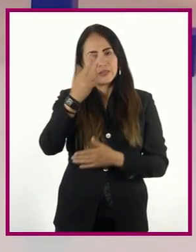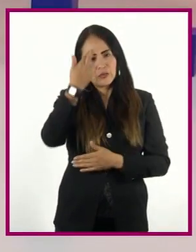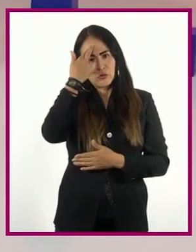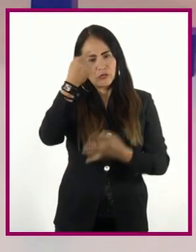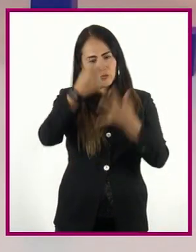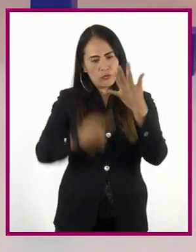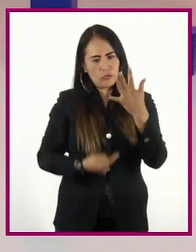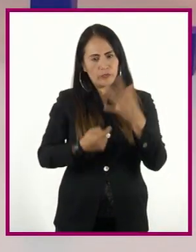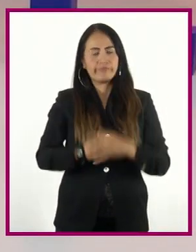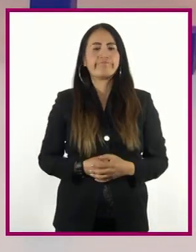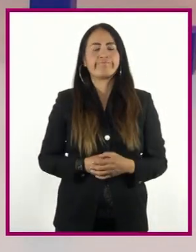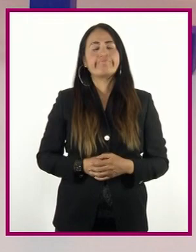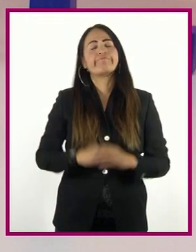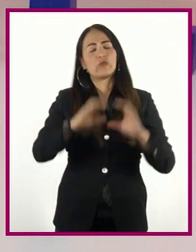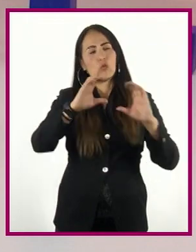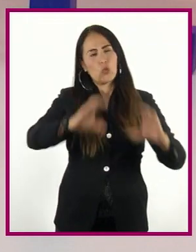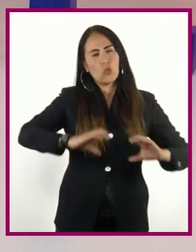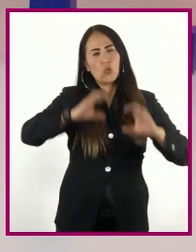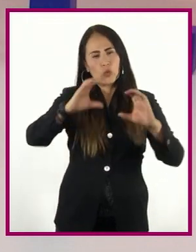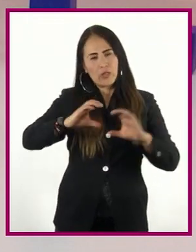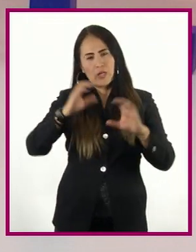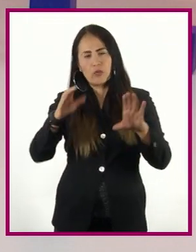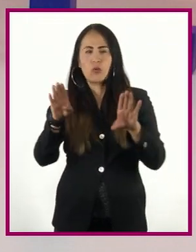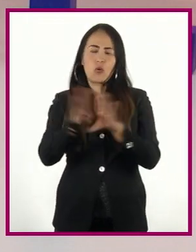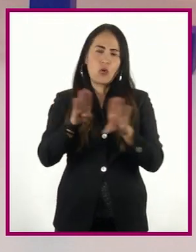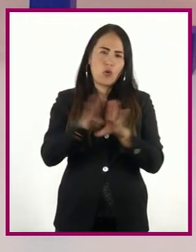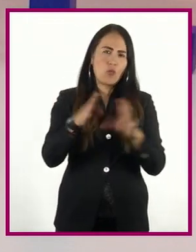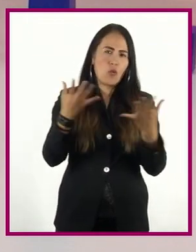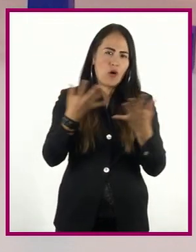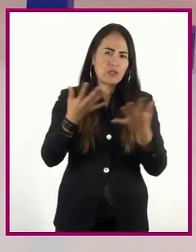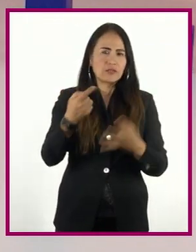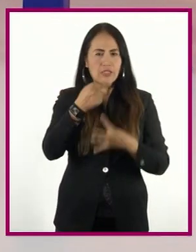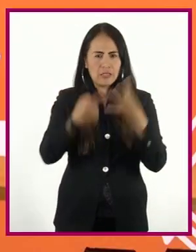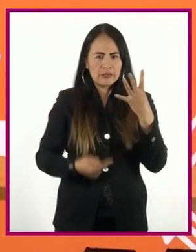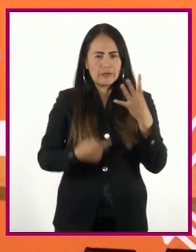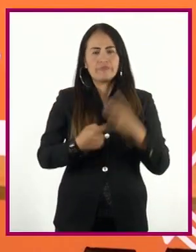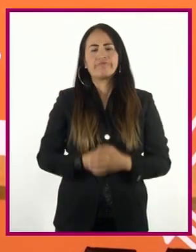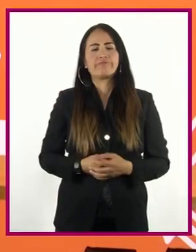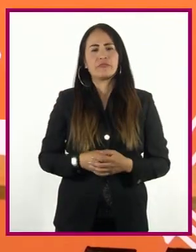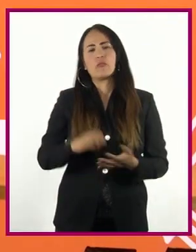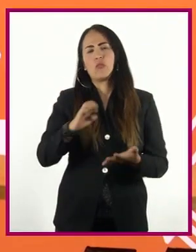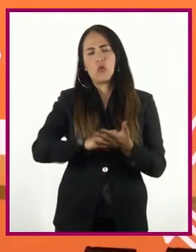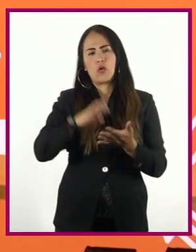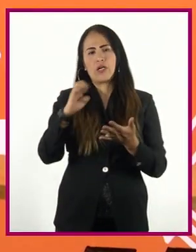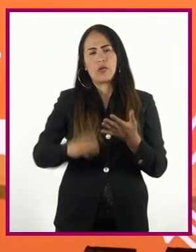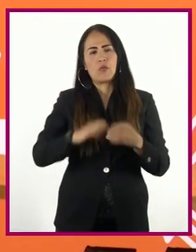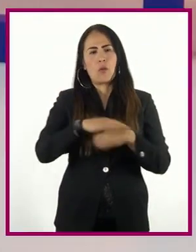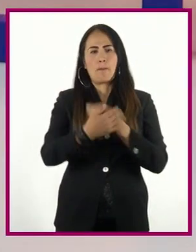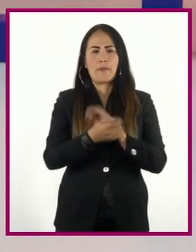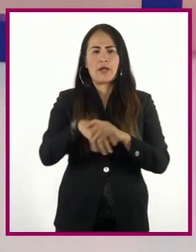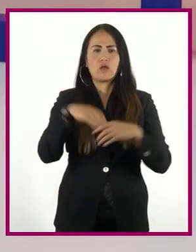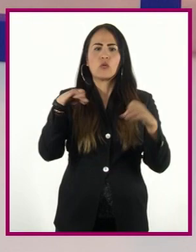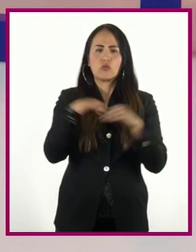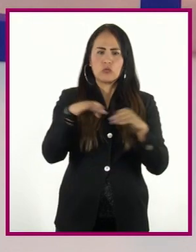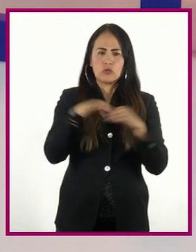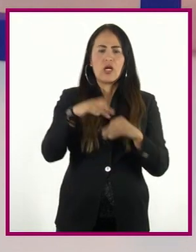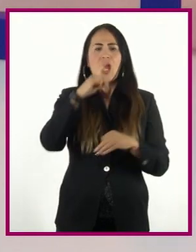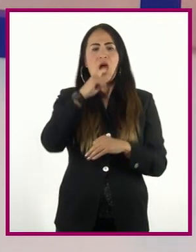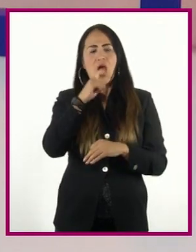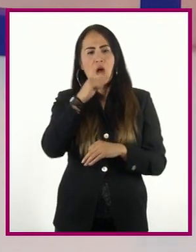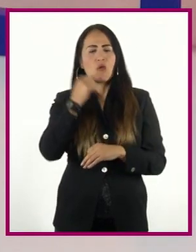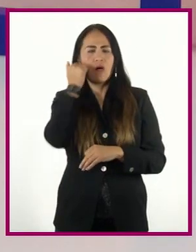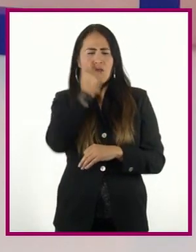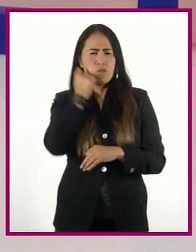debemos seguir cuidándonos con acciones sencillas, pero de gran impacto, como lavar frecuentemente nuestras manos con agua